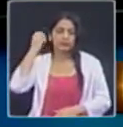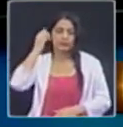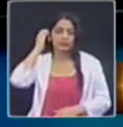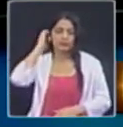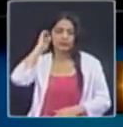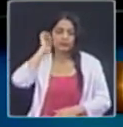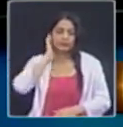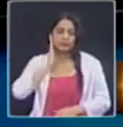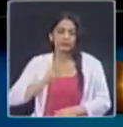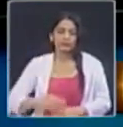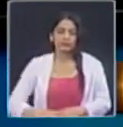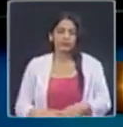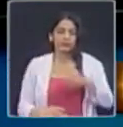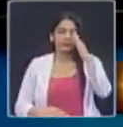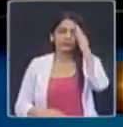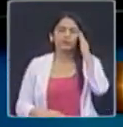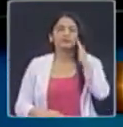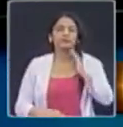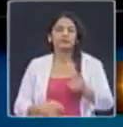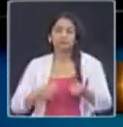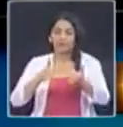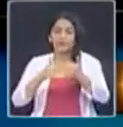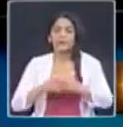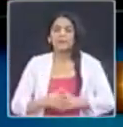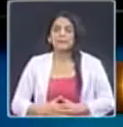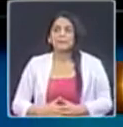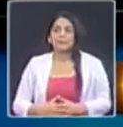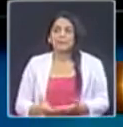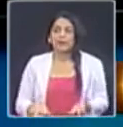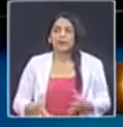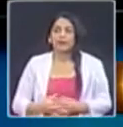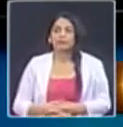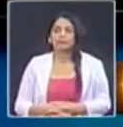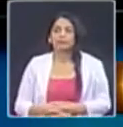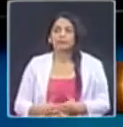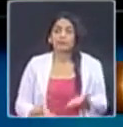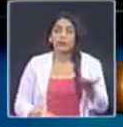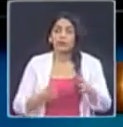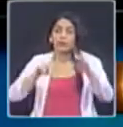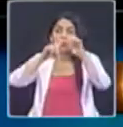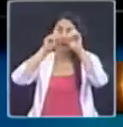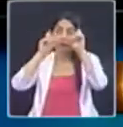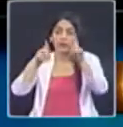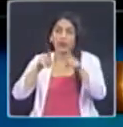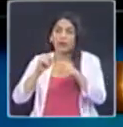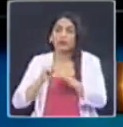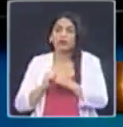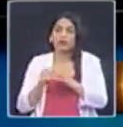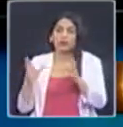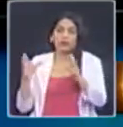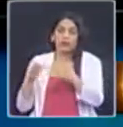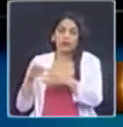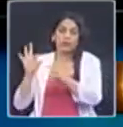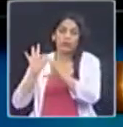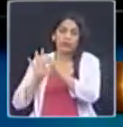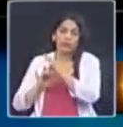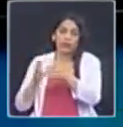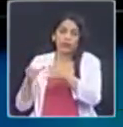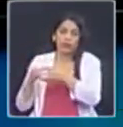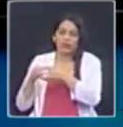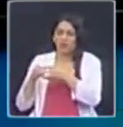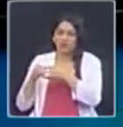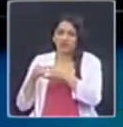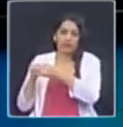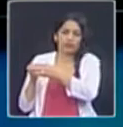desaparición o extinción de este organismo hubiera sido claramente una situación que hubiera obligado a hacer